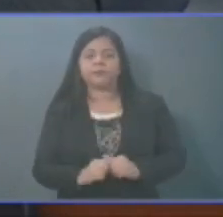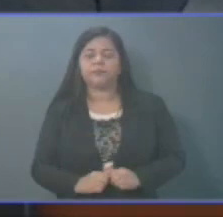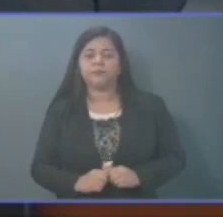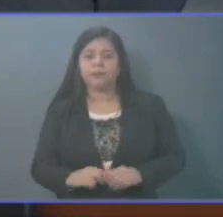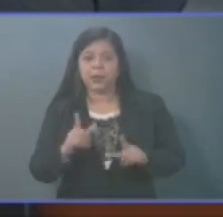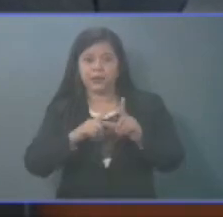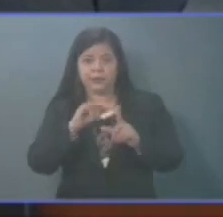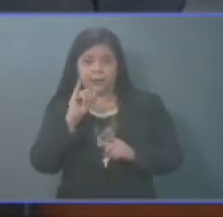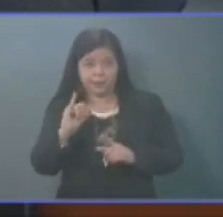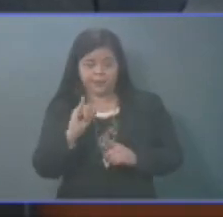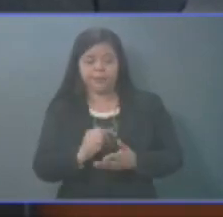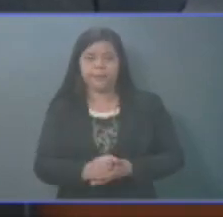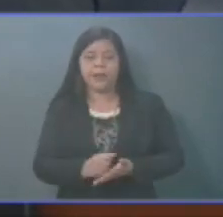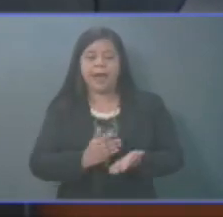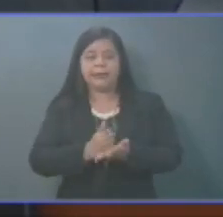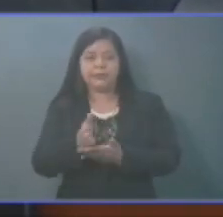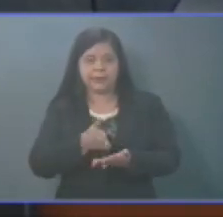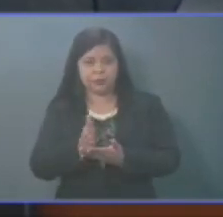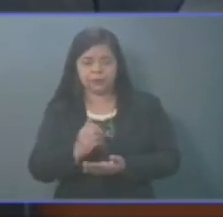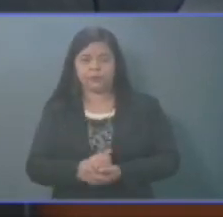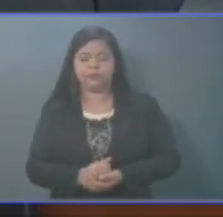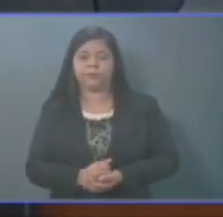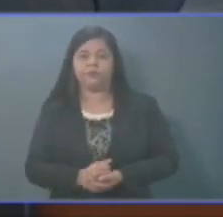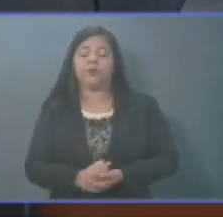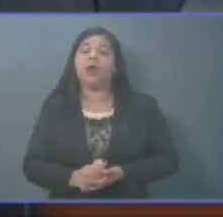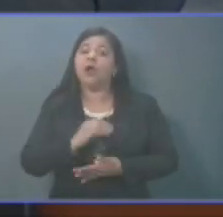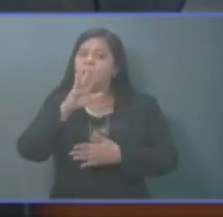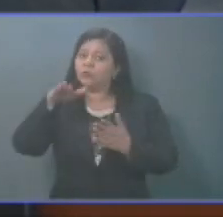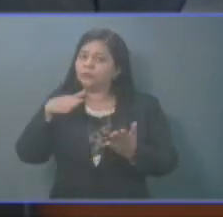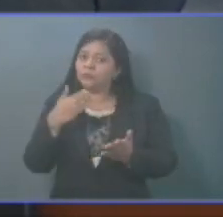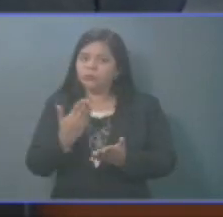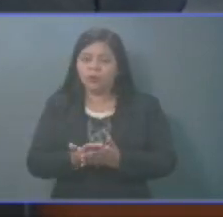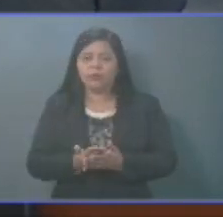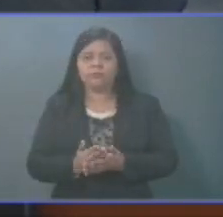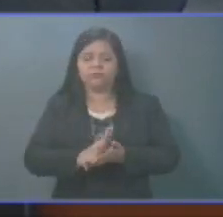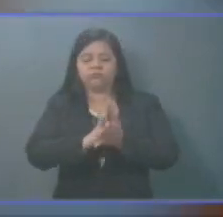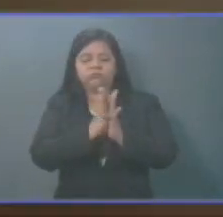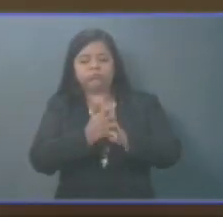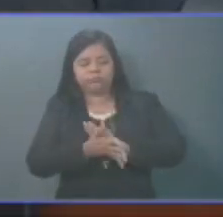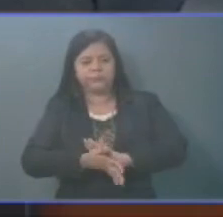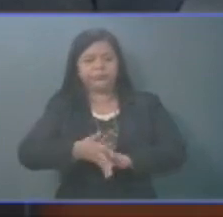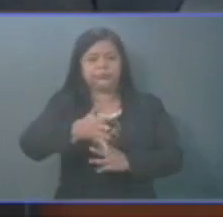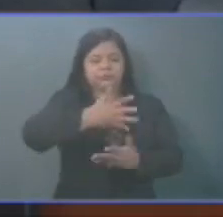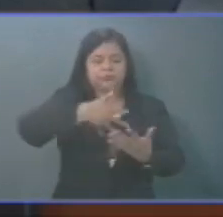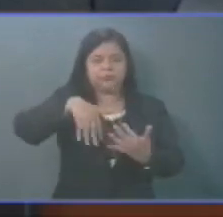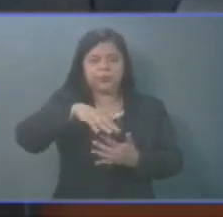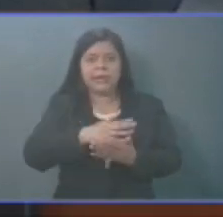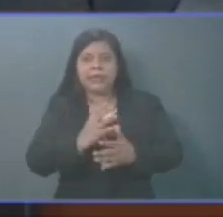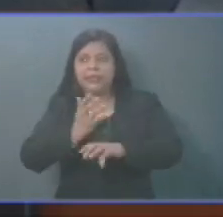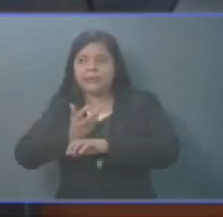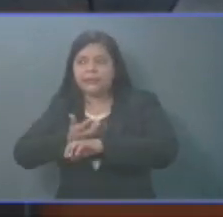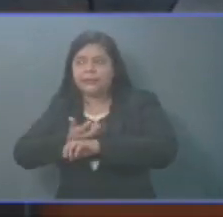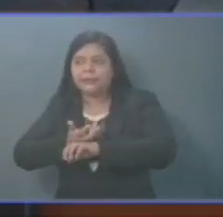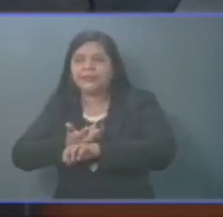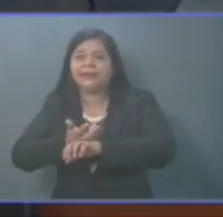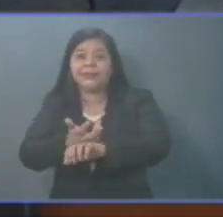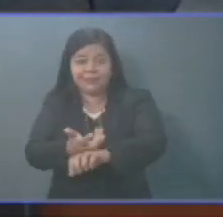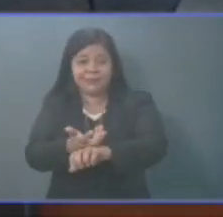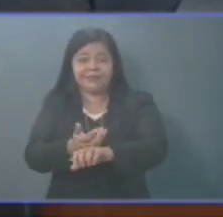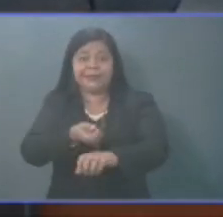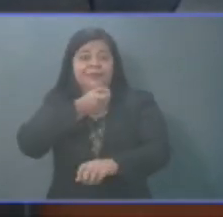I. Accesibilidad. El acondicionamiento del entorno físico, el transporte,